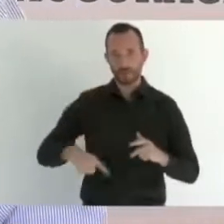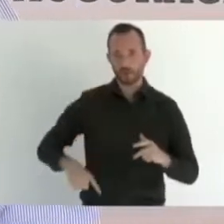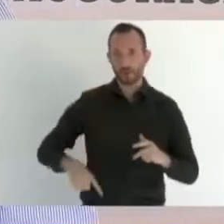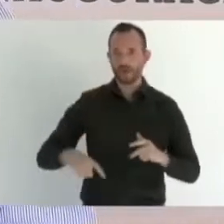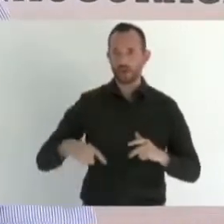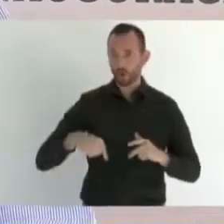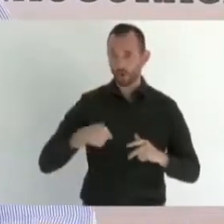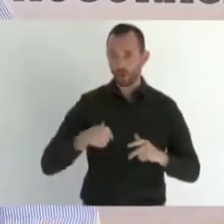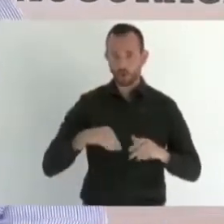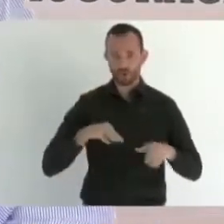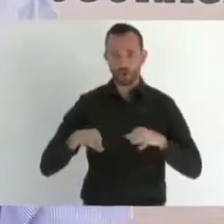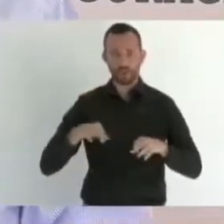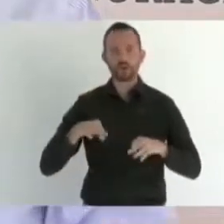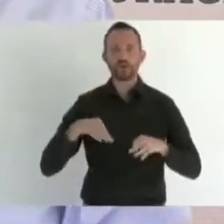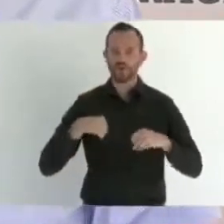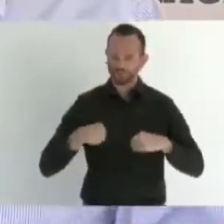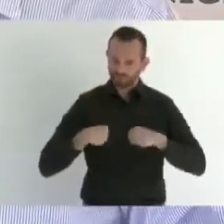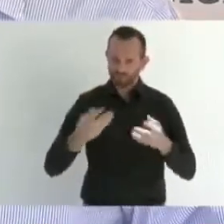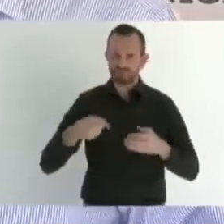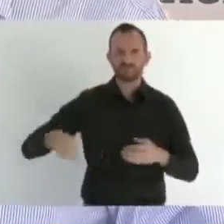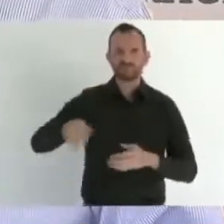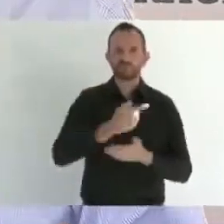nuestros adversarios